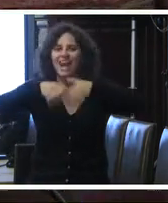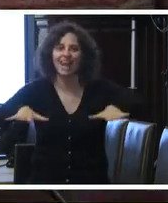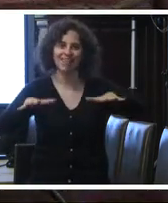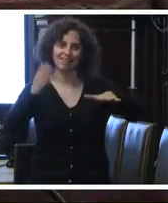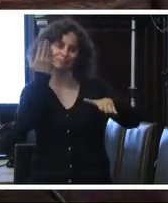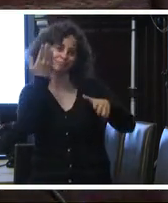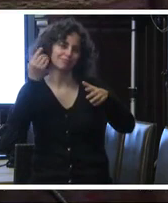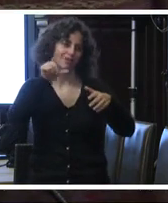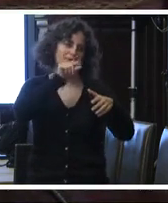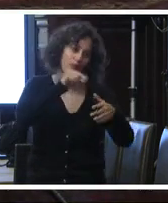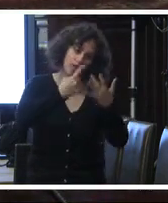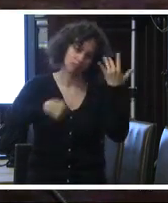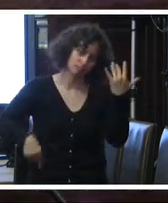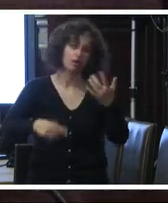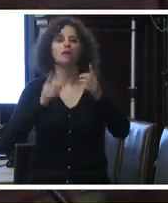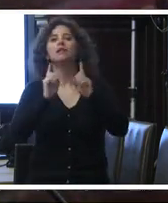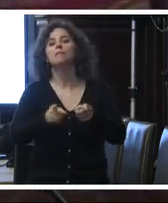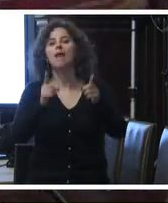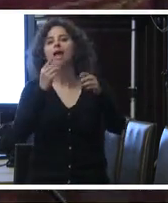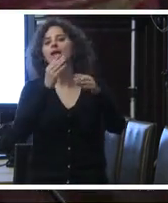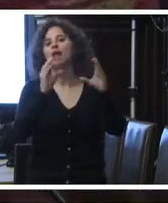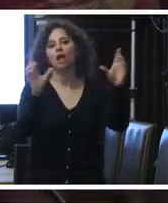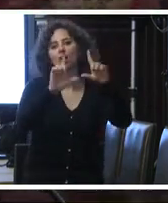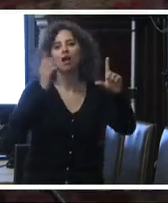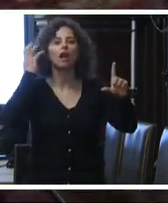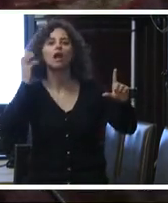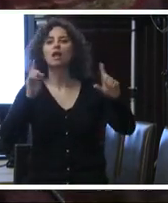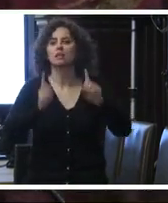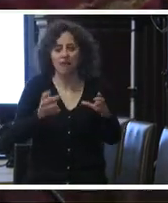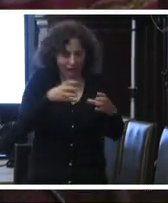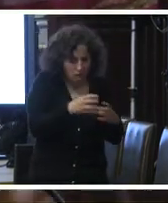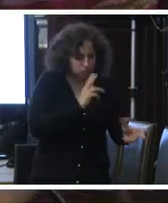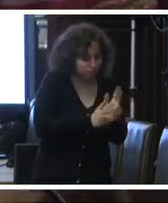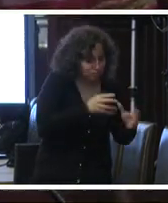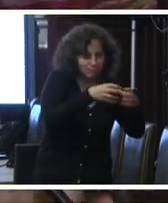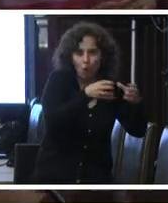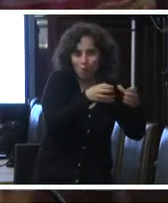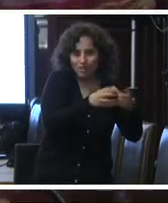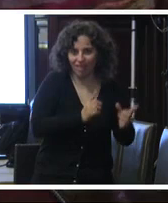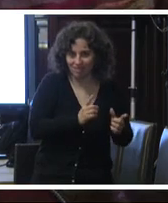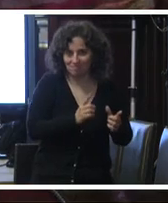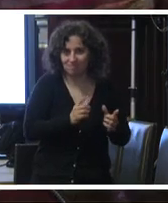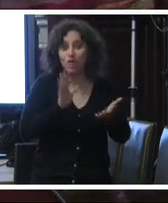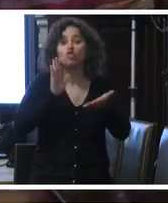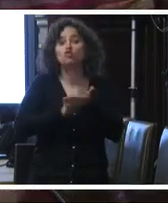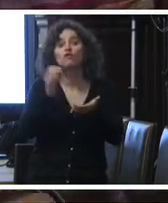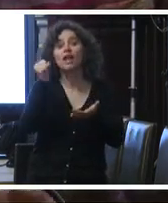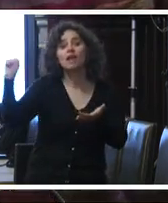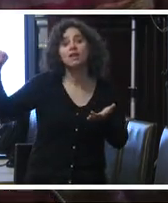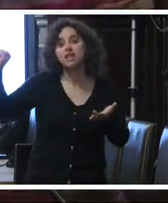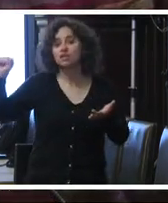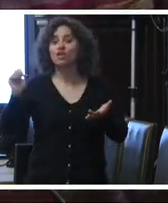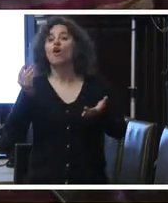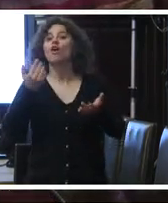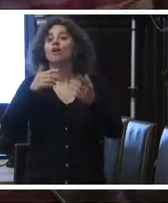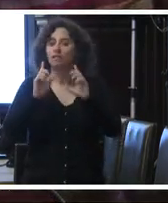y también a través de medios de comunicación y en las propias comunidades. En cuanto a la criminalización, también